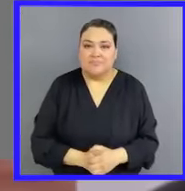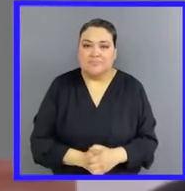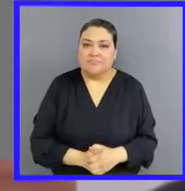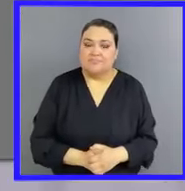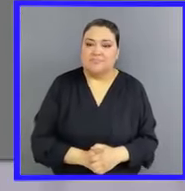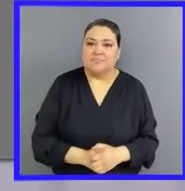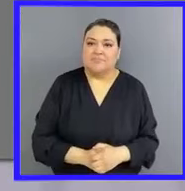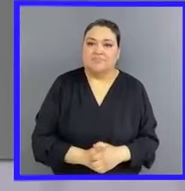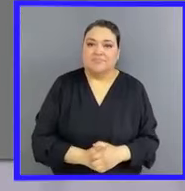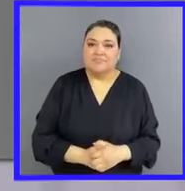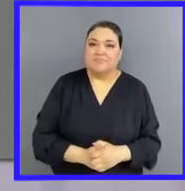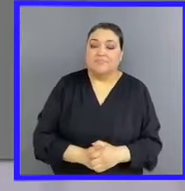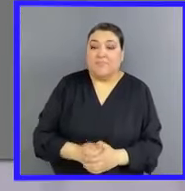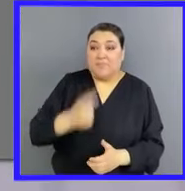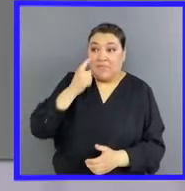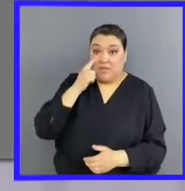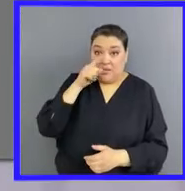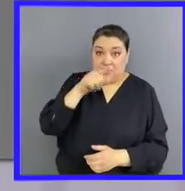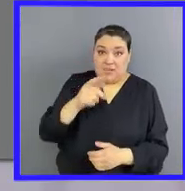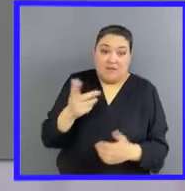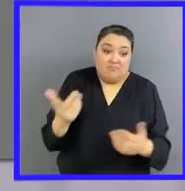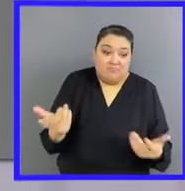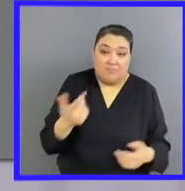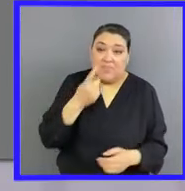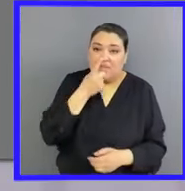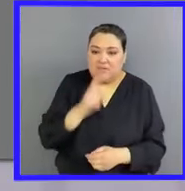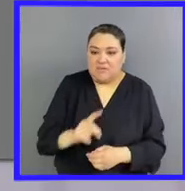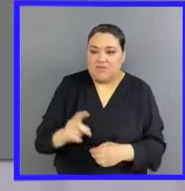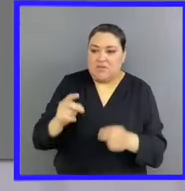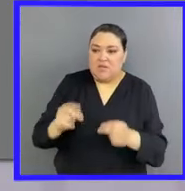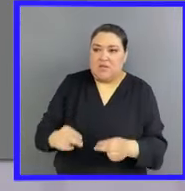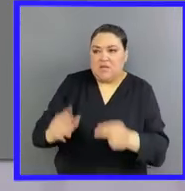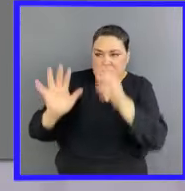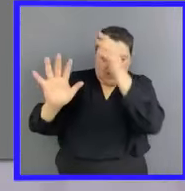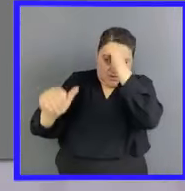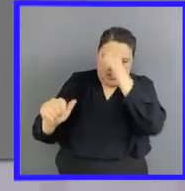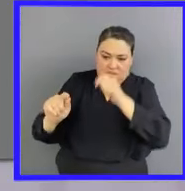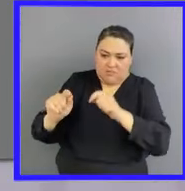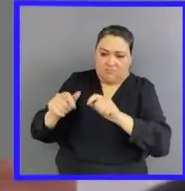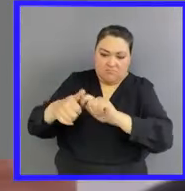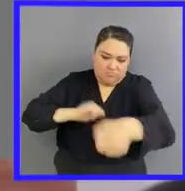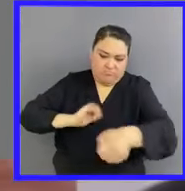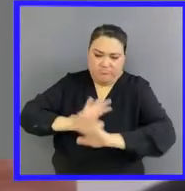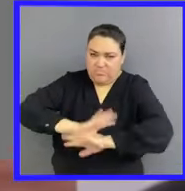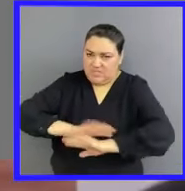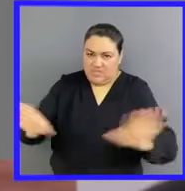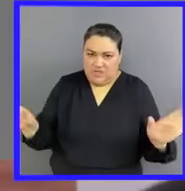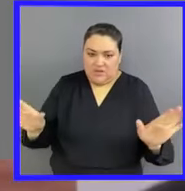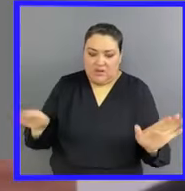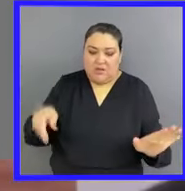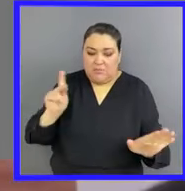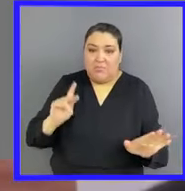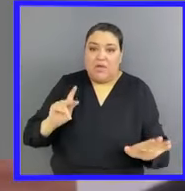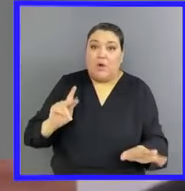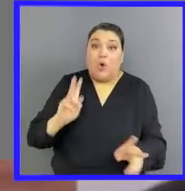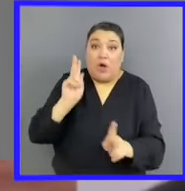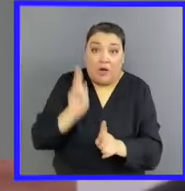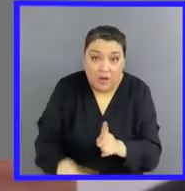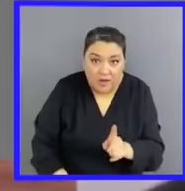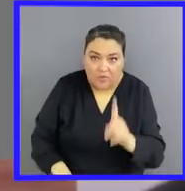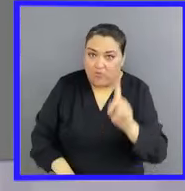Porque dijo, termina el tratado, pero en realidad no termina el tratado. Hay una revisión, pero no es cierto